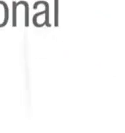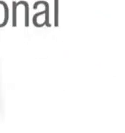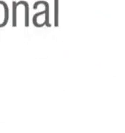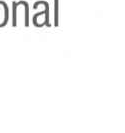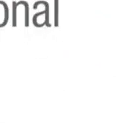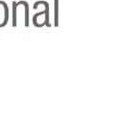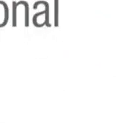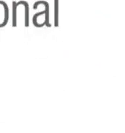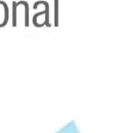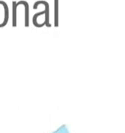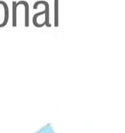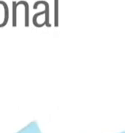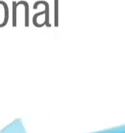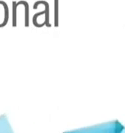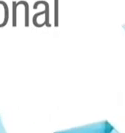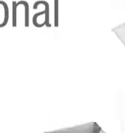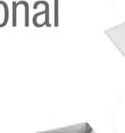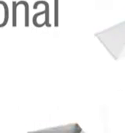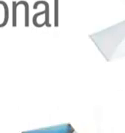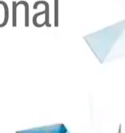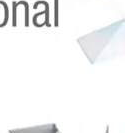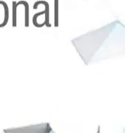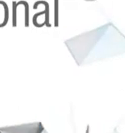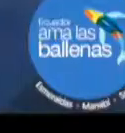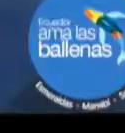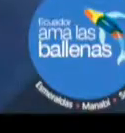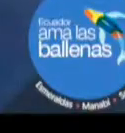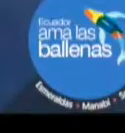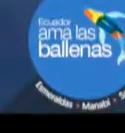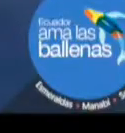Inicio de espacio promocional.